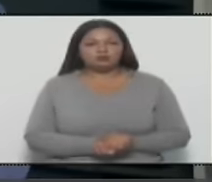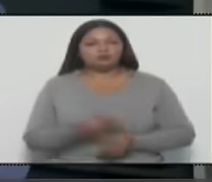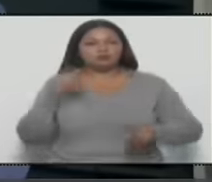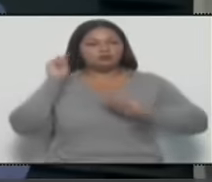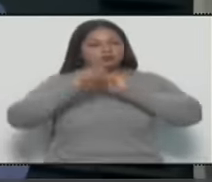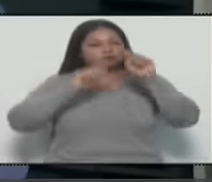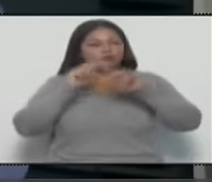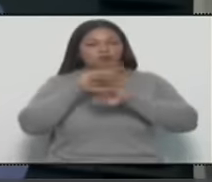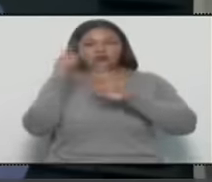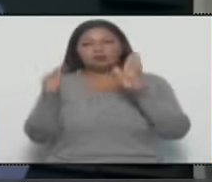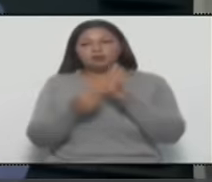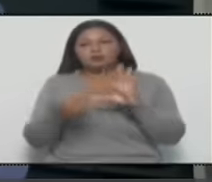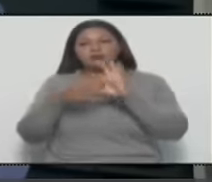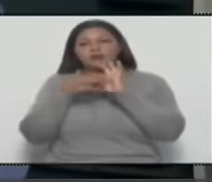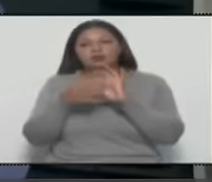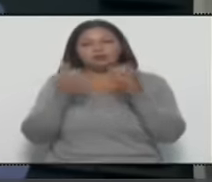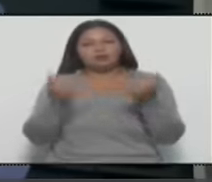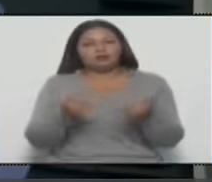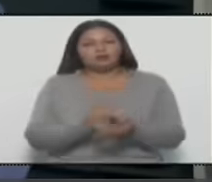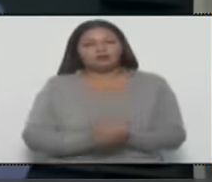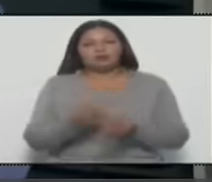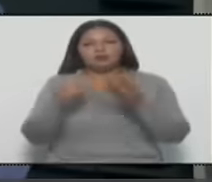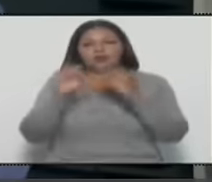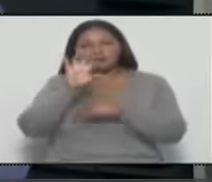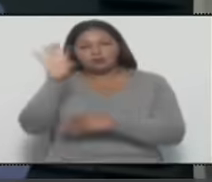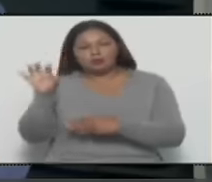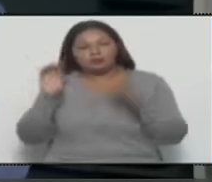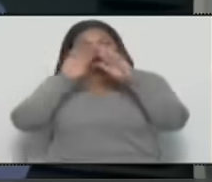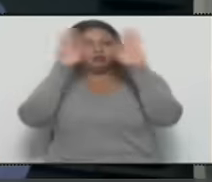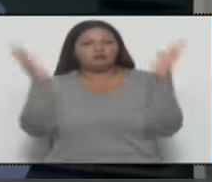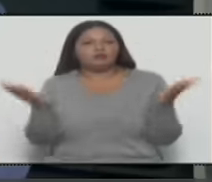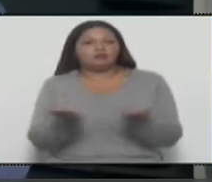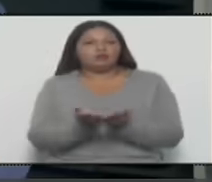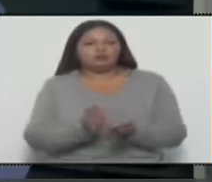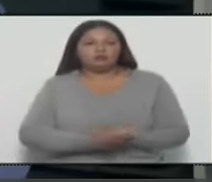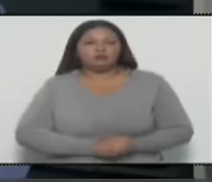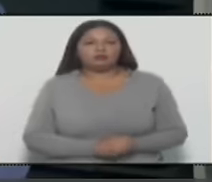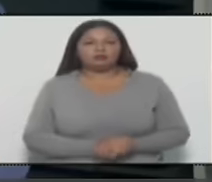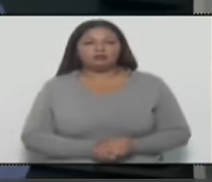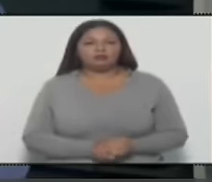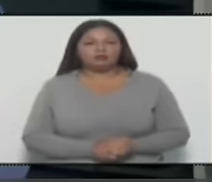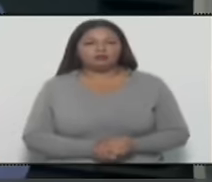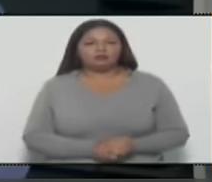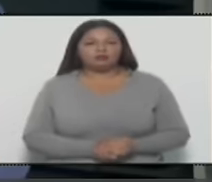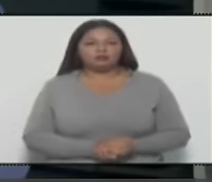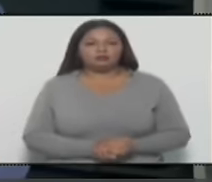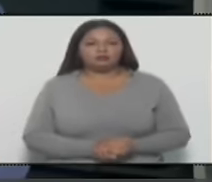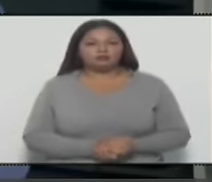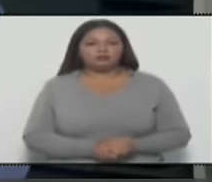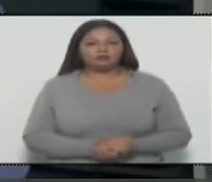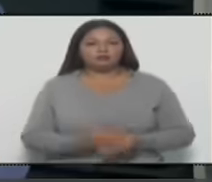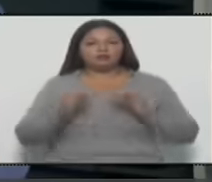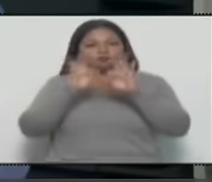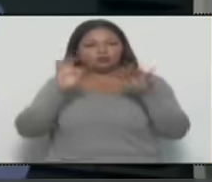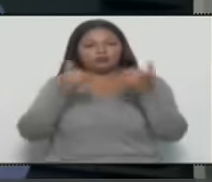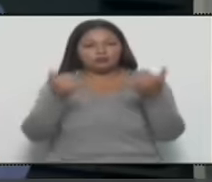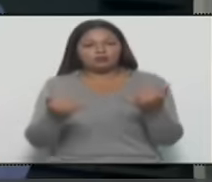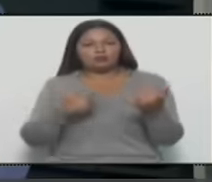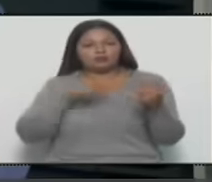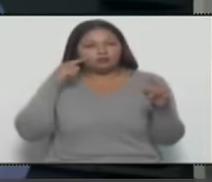totalmente articulados de diferentes países a nivel mundial. Estos ciberataques están orientados hacia